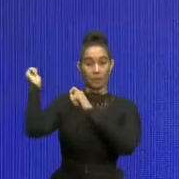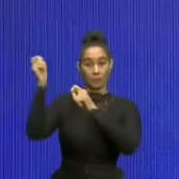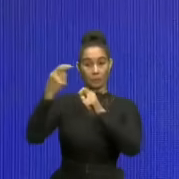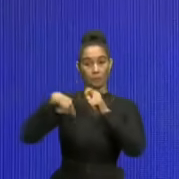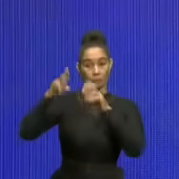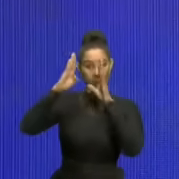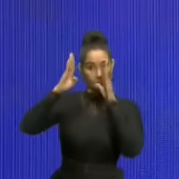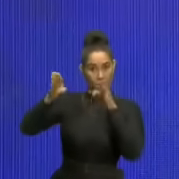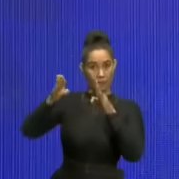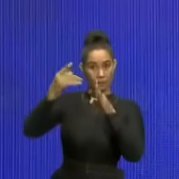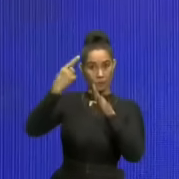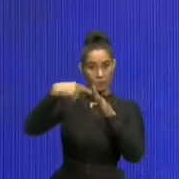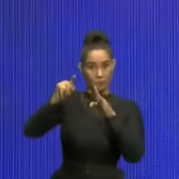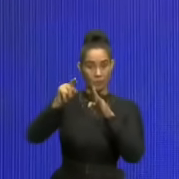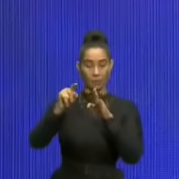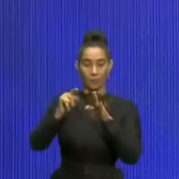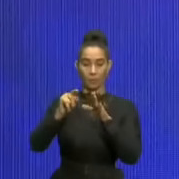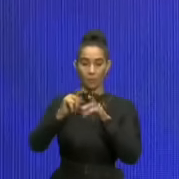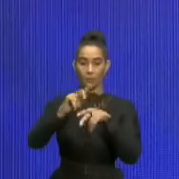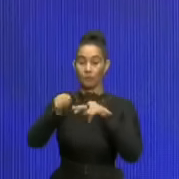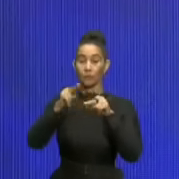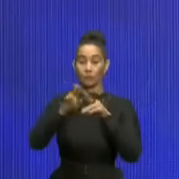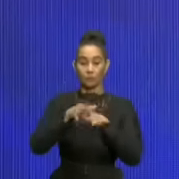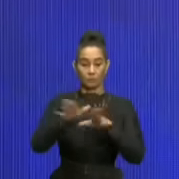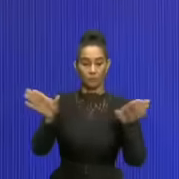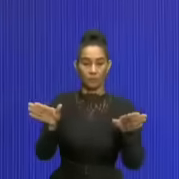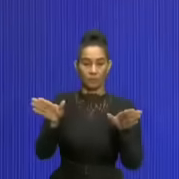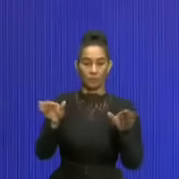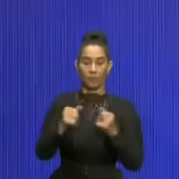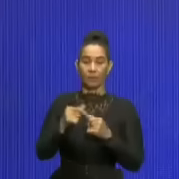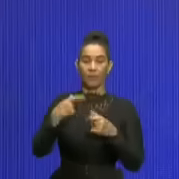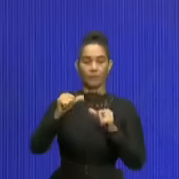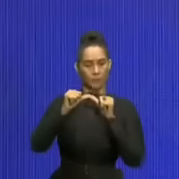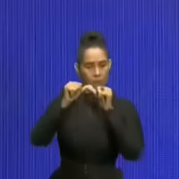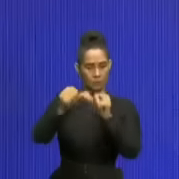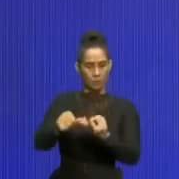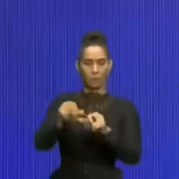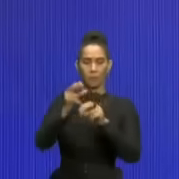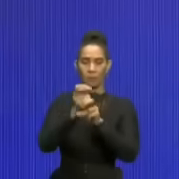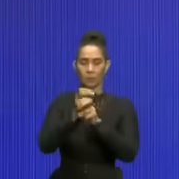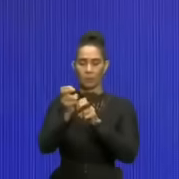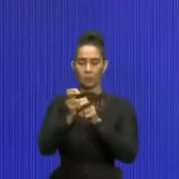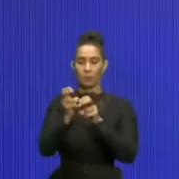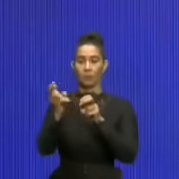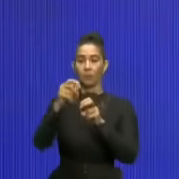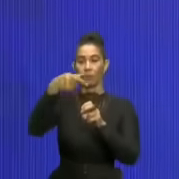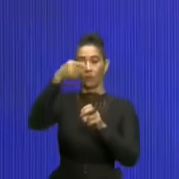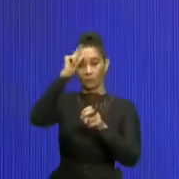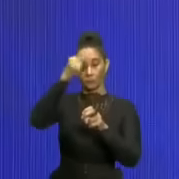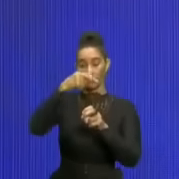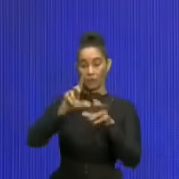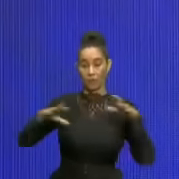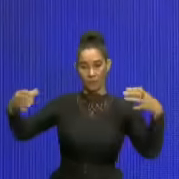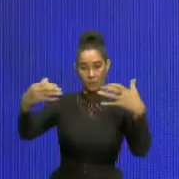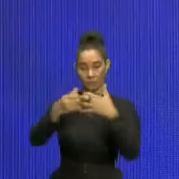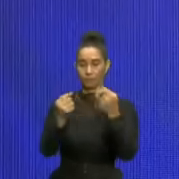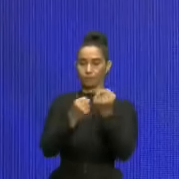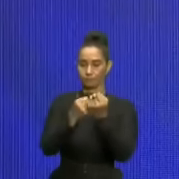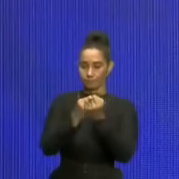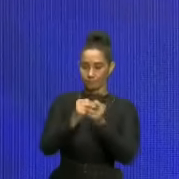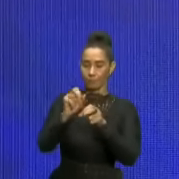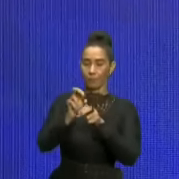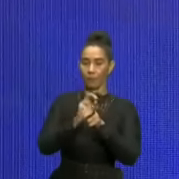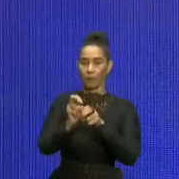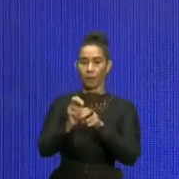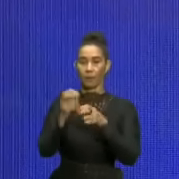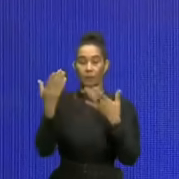estado atendiendo, pero el béisbol popular también. Y lo seguiremos arreglando. El mismo estadio Quisqueya lo hemos arreglado y hemos dado aporte varias veces,